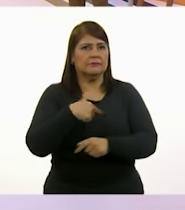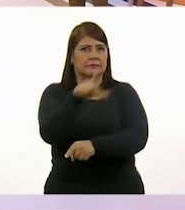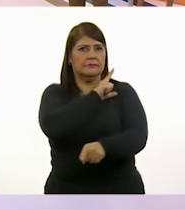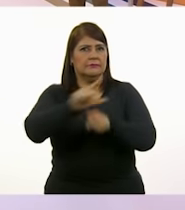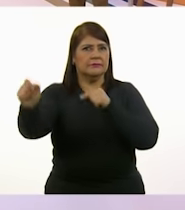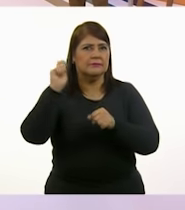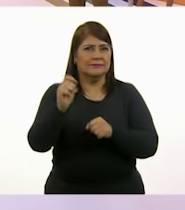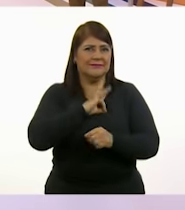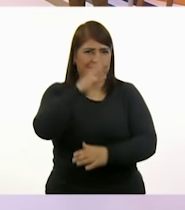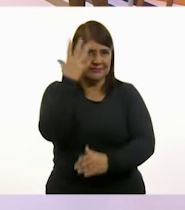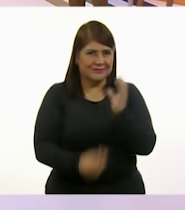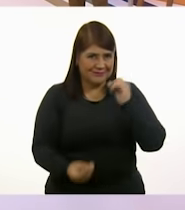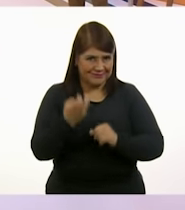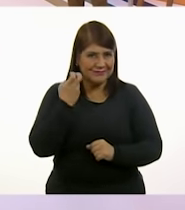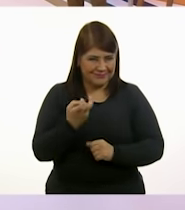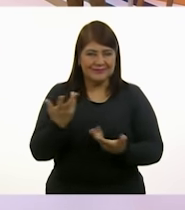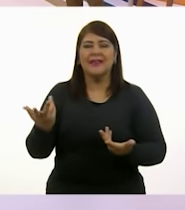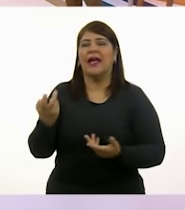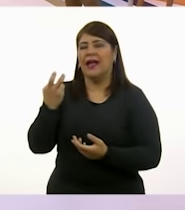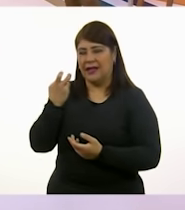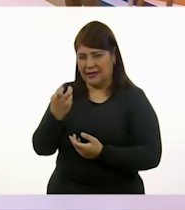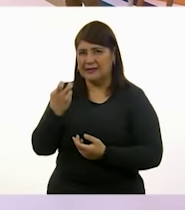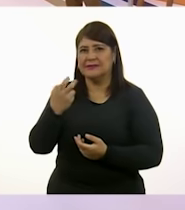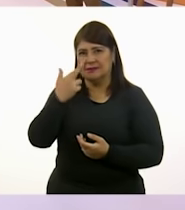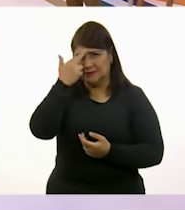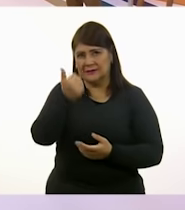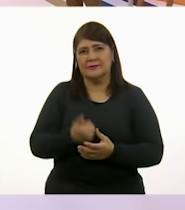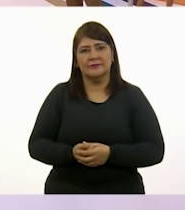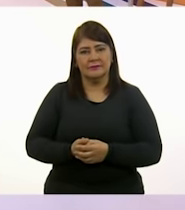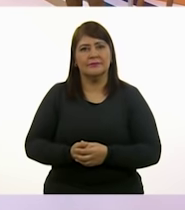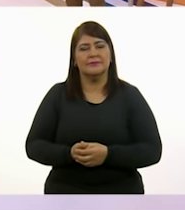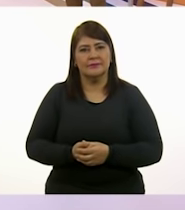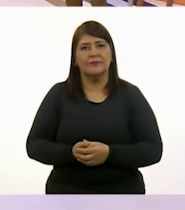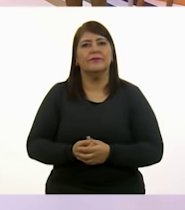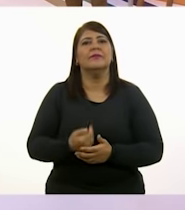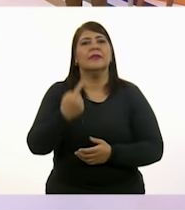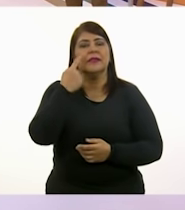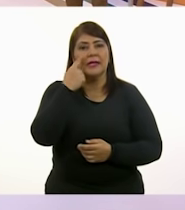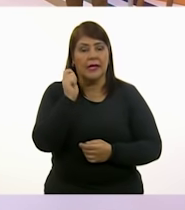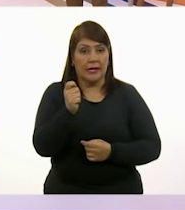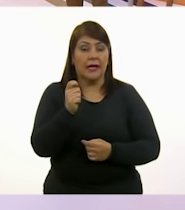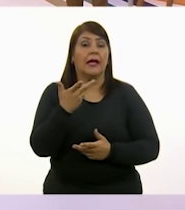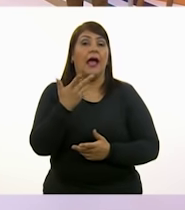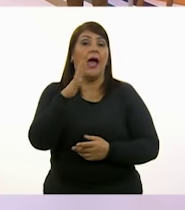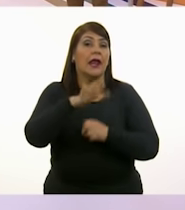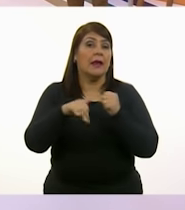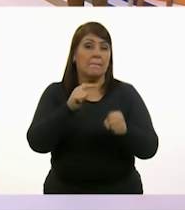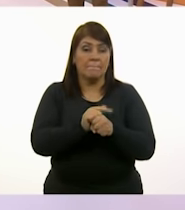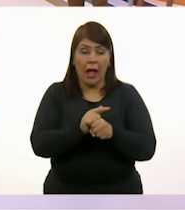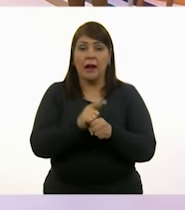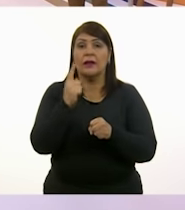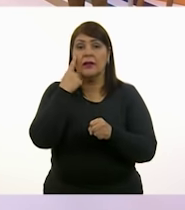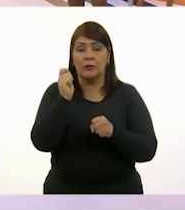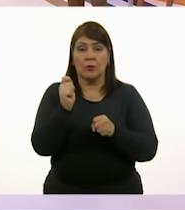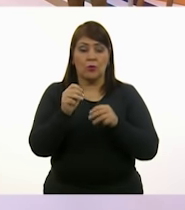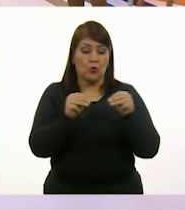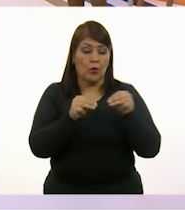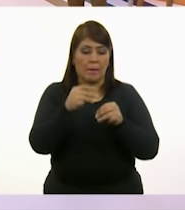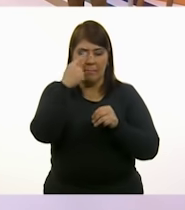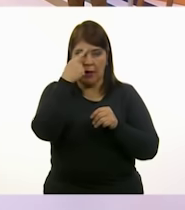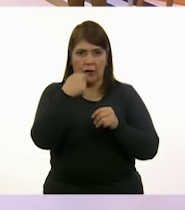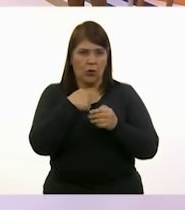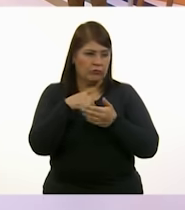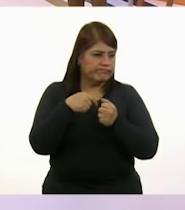buscan alimento, profe Daniel Así es Los animales también se mueven para esconderse Necesitan